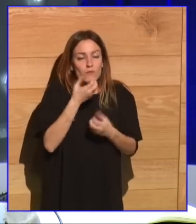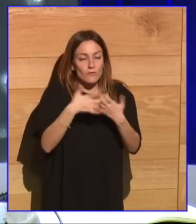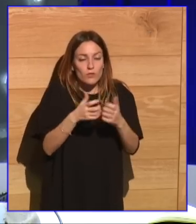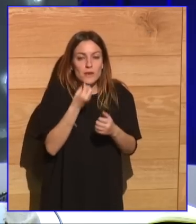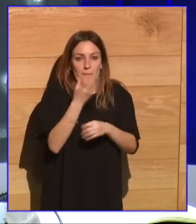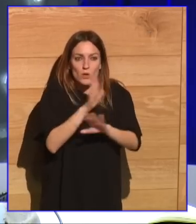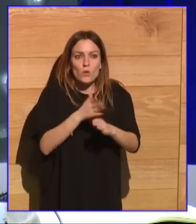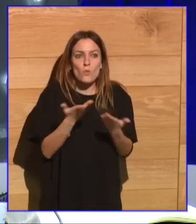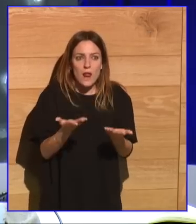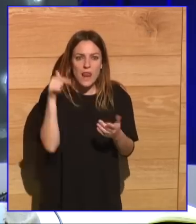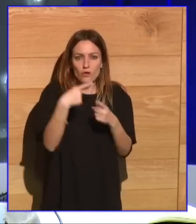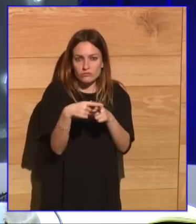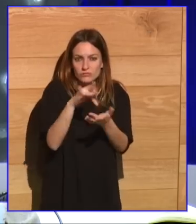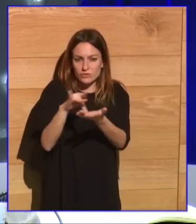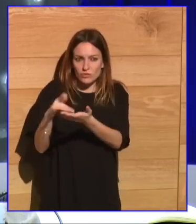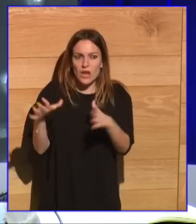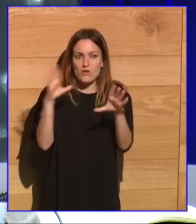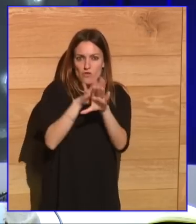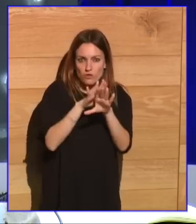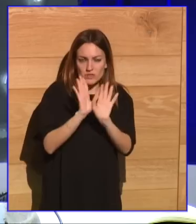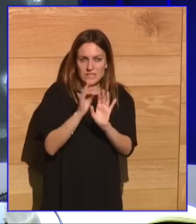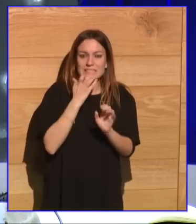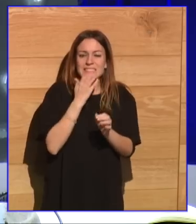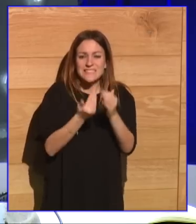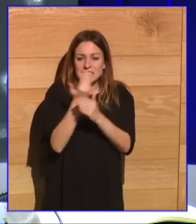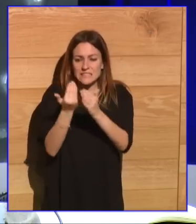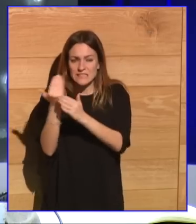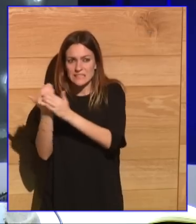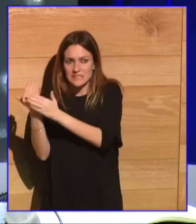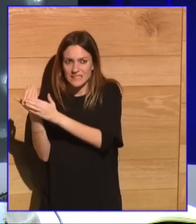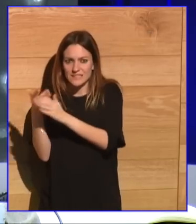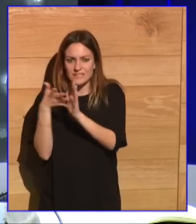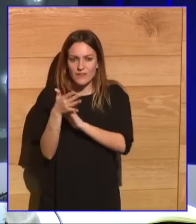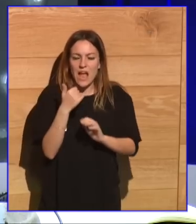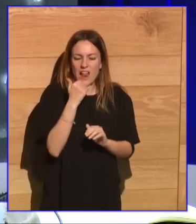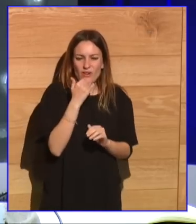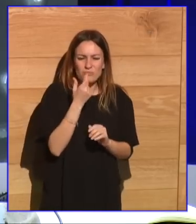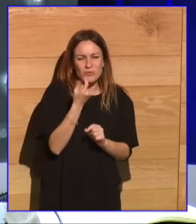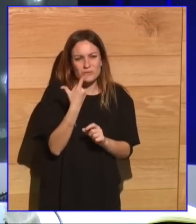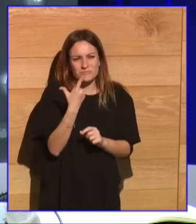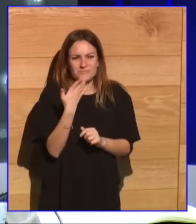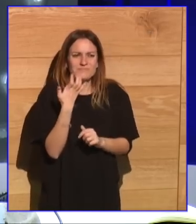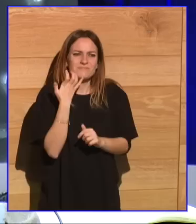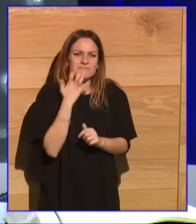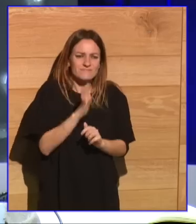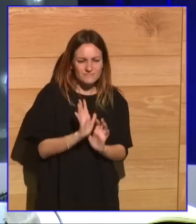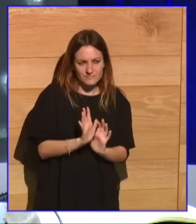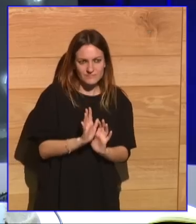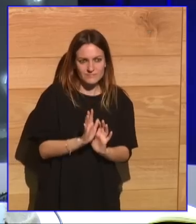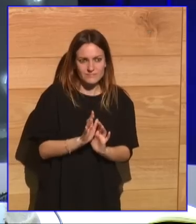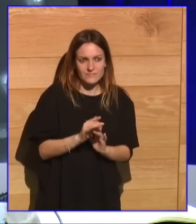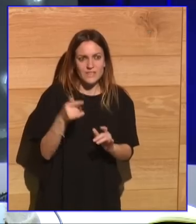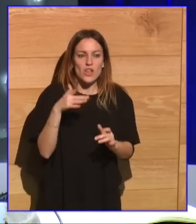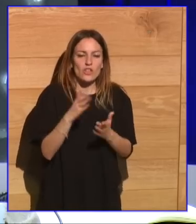cuando sucede de día, todo es luminoso en un sentido un poco rugoso, por decirlo así, más académico, está